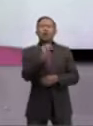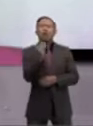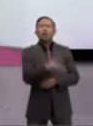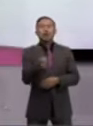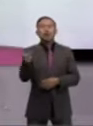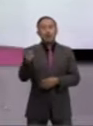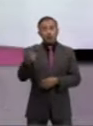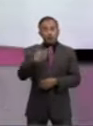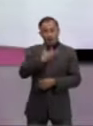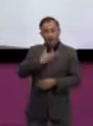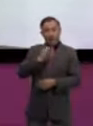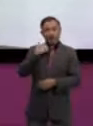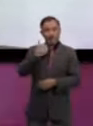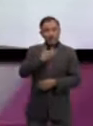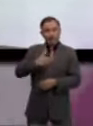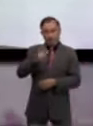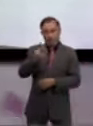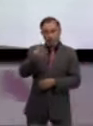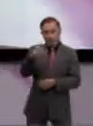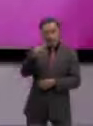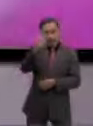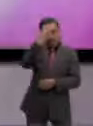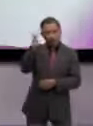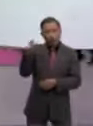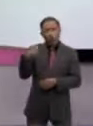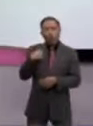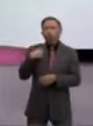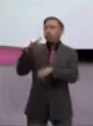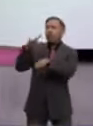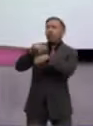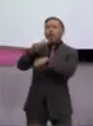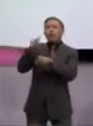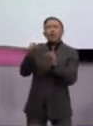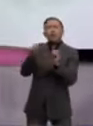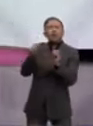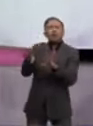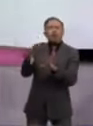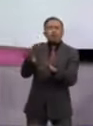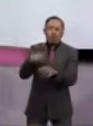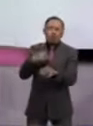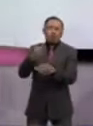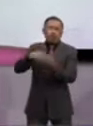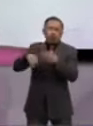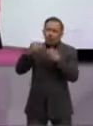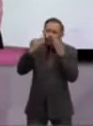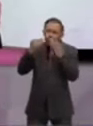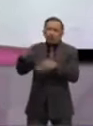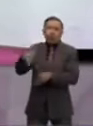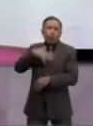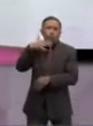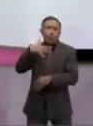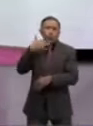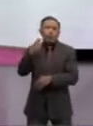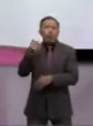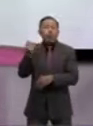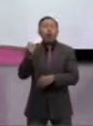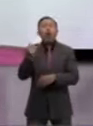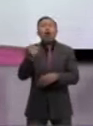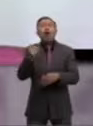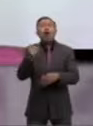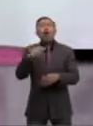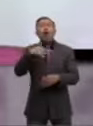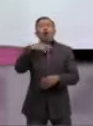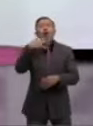rosa y nos consta a todos que fue un corrupto. Y pero él fue el culpable y su última corrupción fue haberle